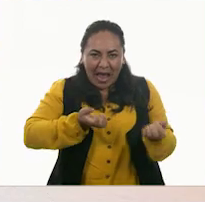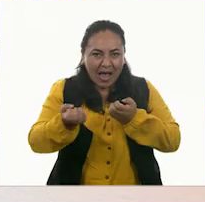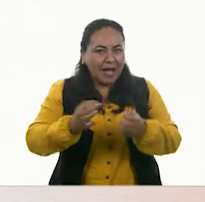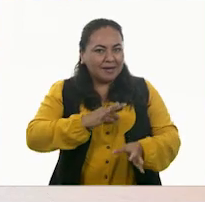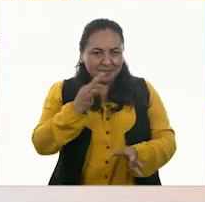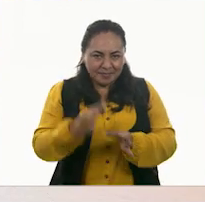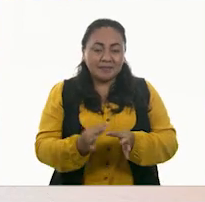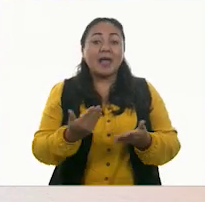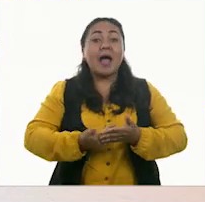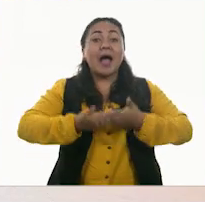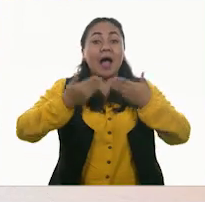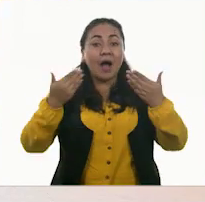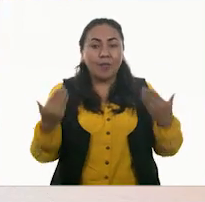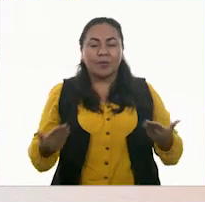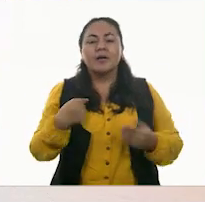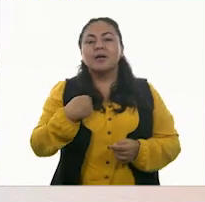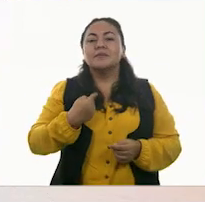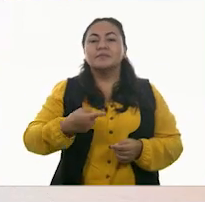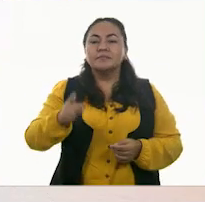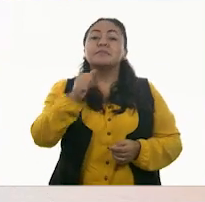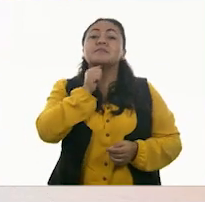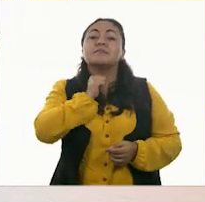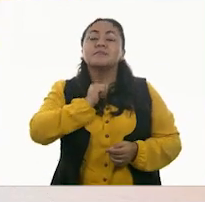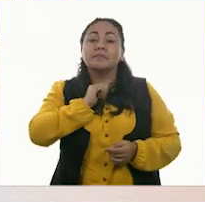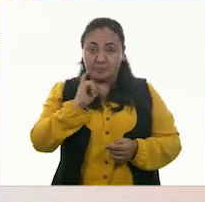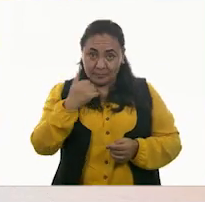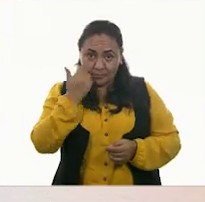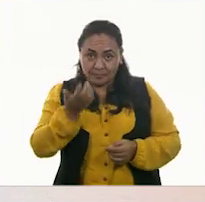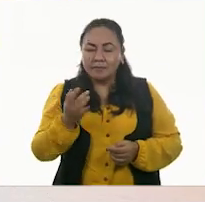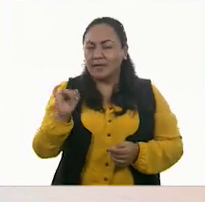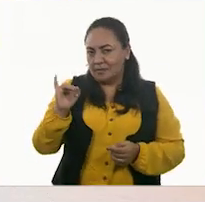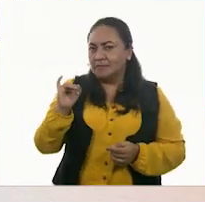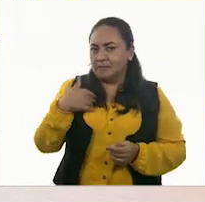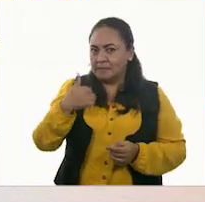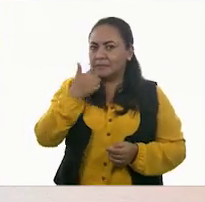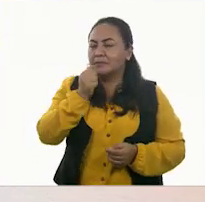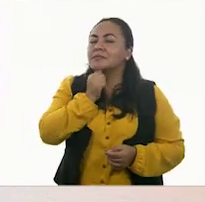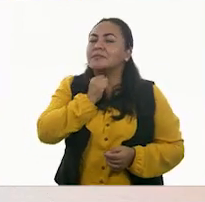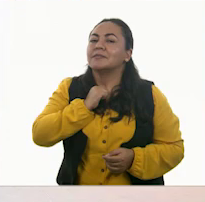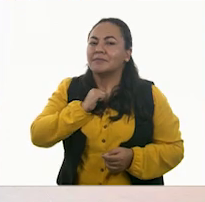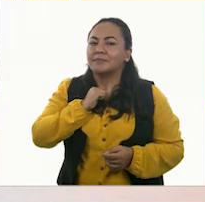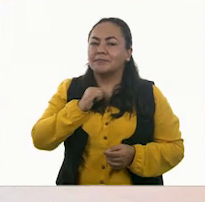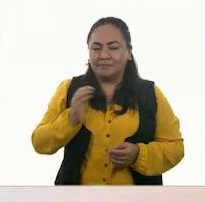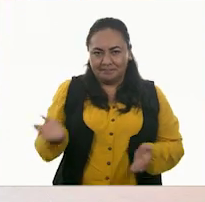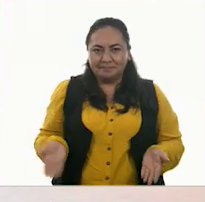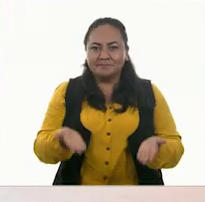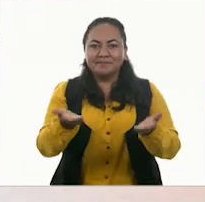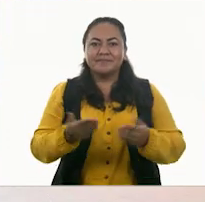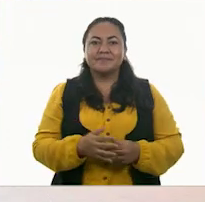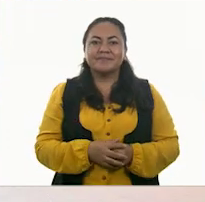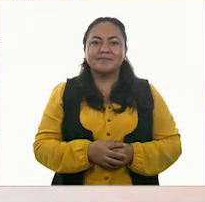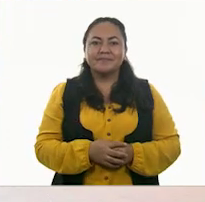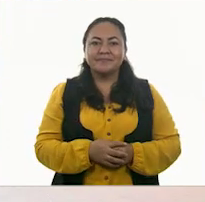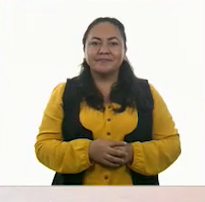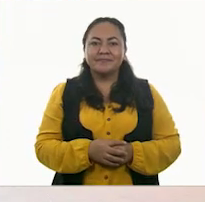ejercicio y vamos a hidratación. ¿Te gustaría tomar un poco de agua? Me encantaría tomar un poco de agua. Adelante.